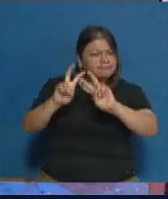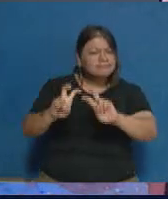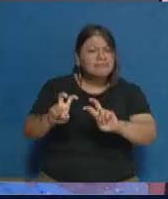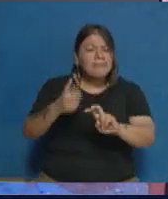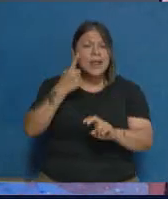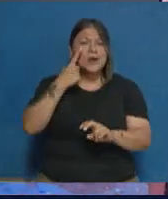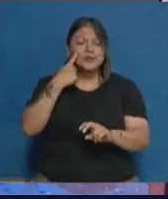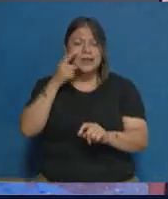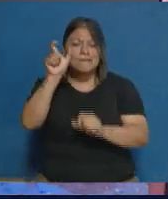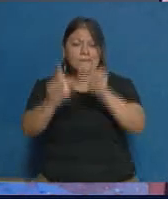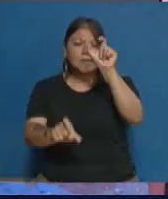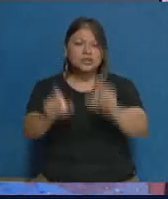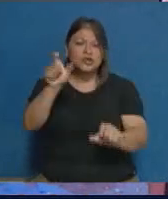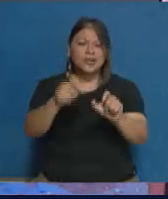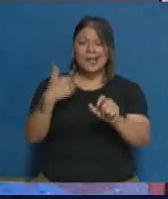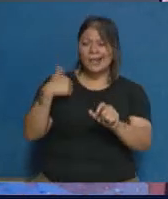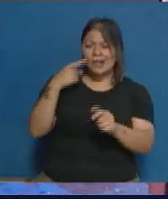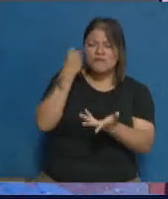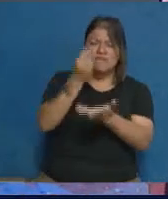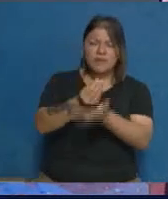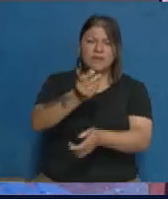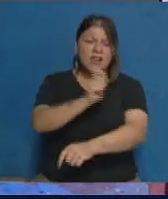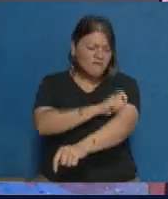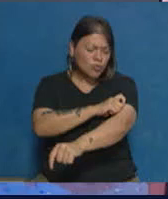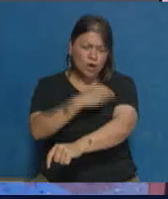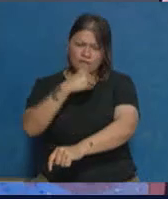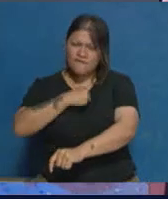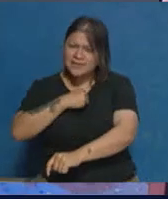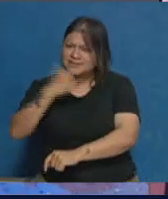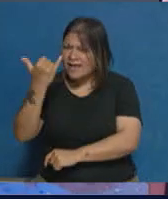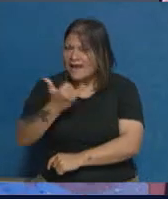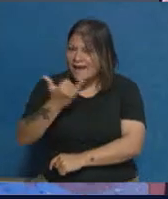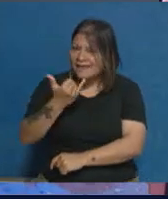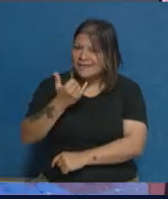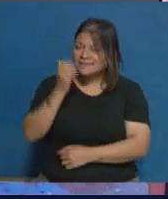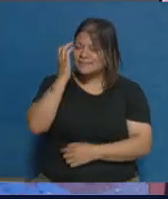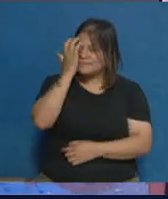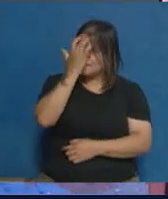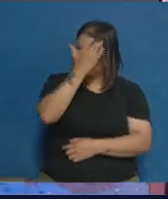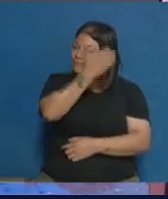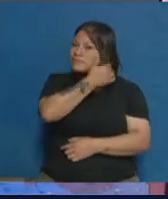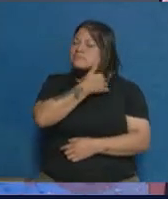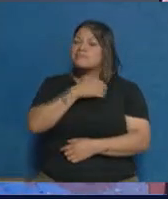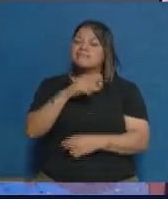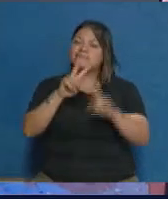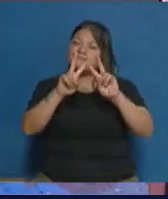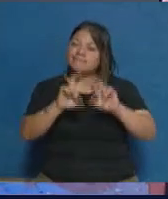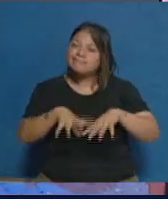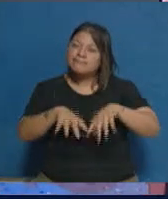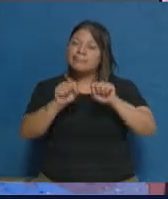confianza que tenemos los argentinos en las vacunas. Y lo que se vio, porque se mide desde el 2019, y lo que se vio es que en